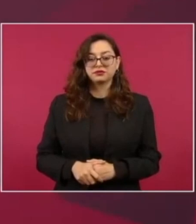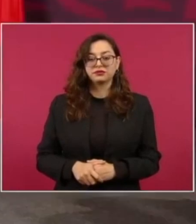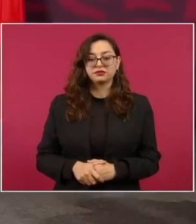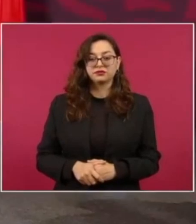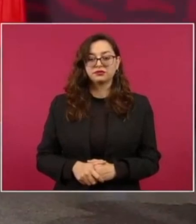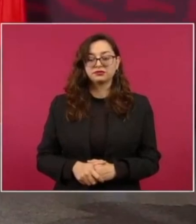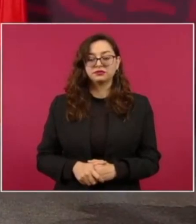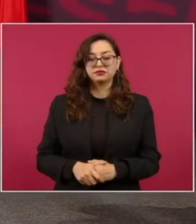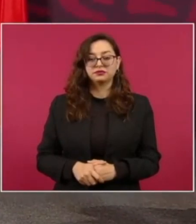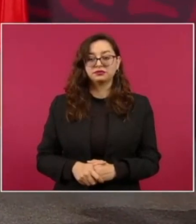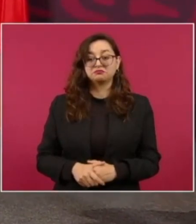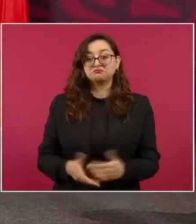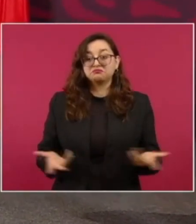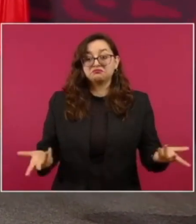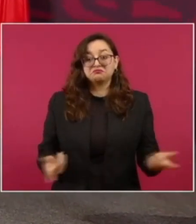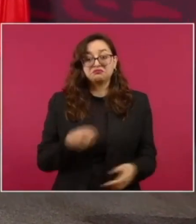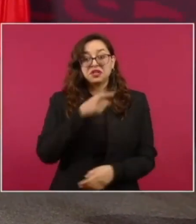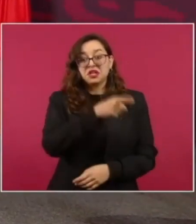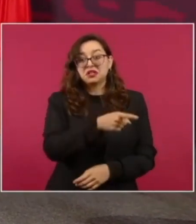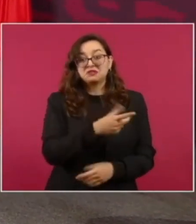dio ni el adiós.